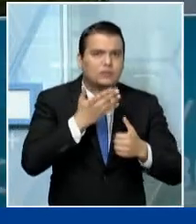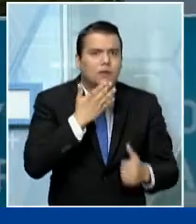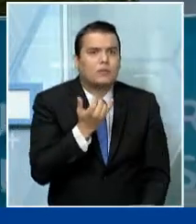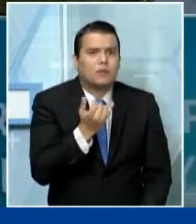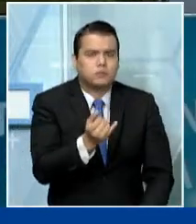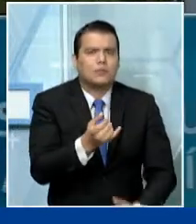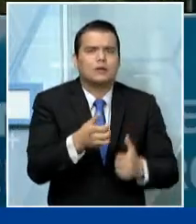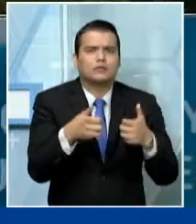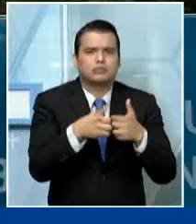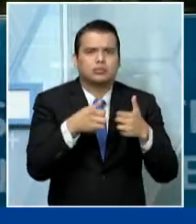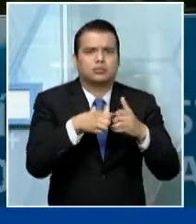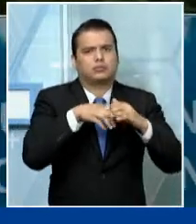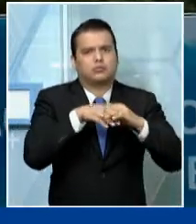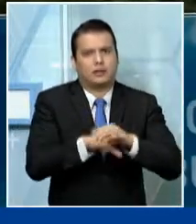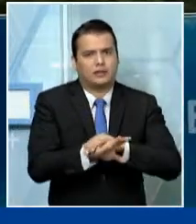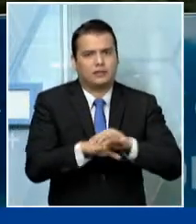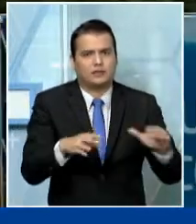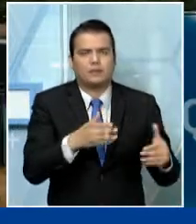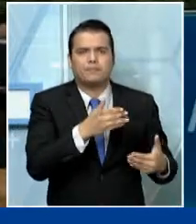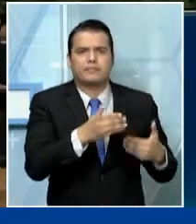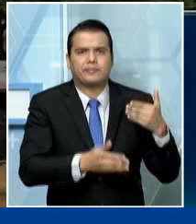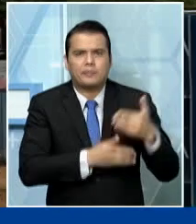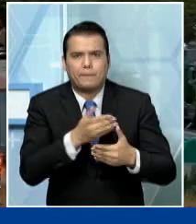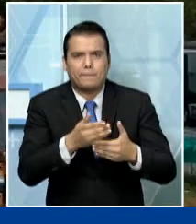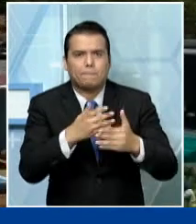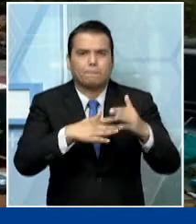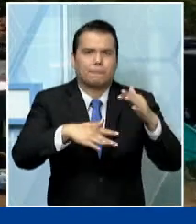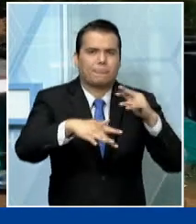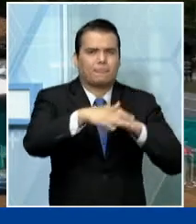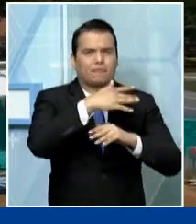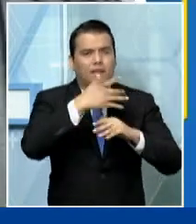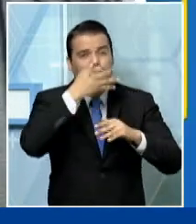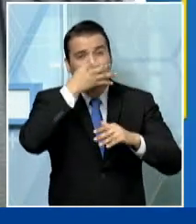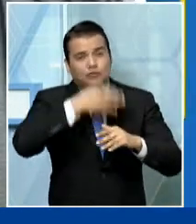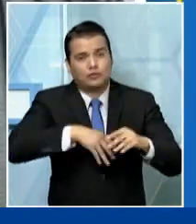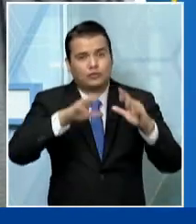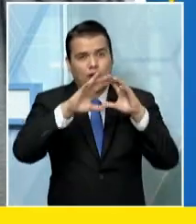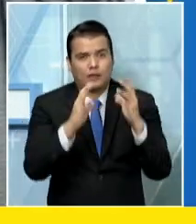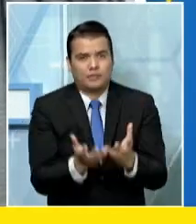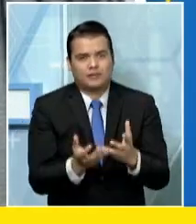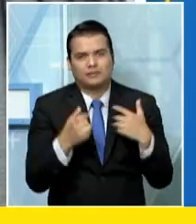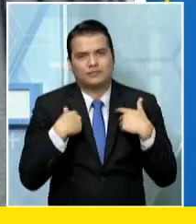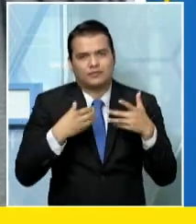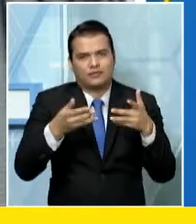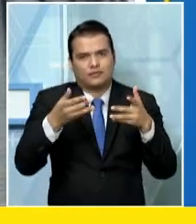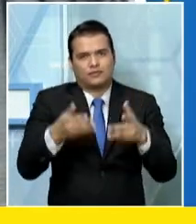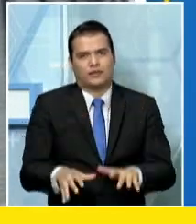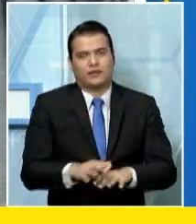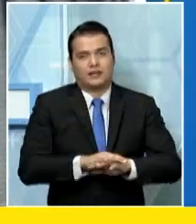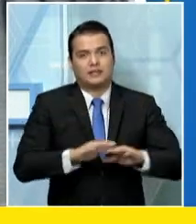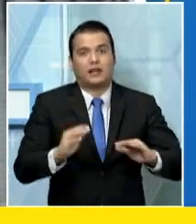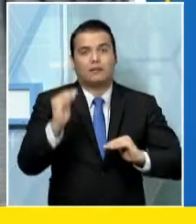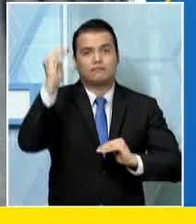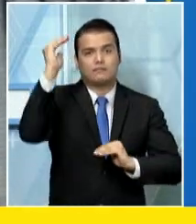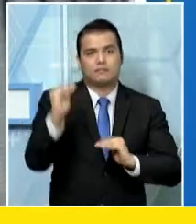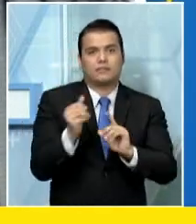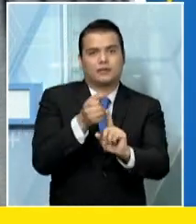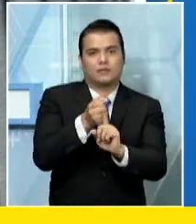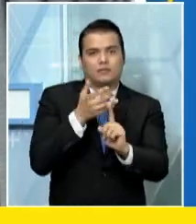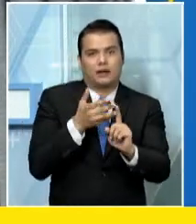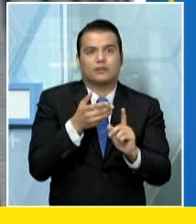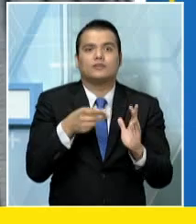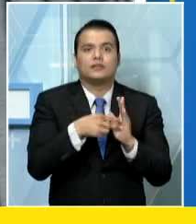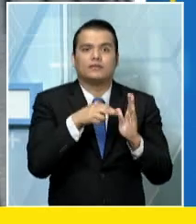y contribuir con una solución eficiente a la reducción de emisiones de gases de efecto invernadero. Se puede crecer, generar empleo,